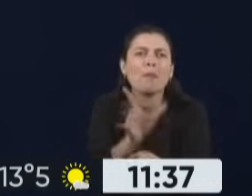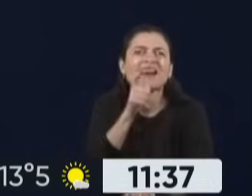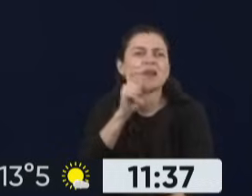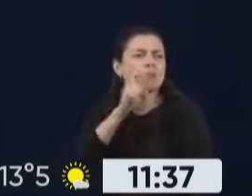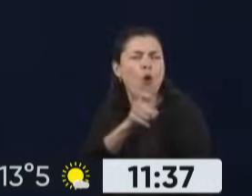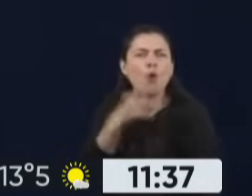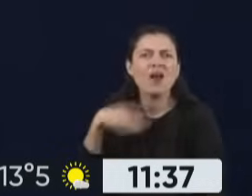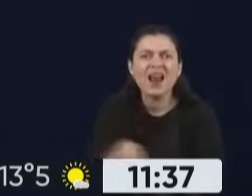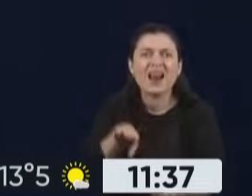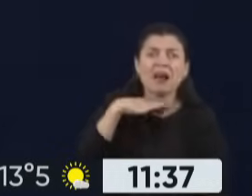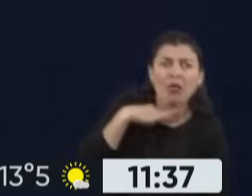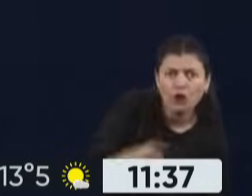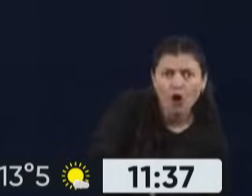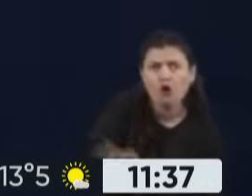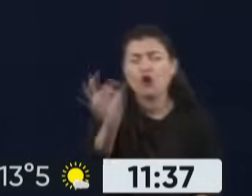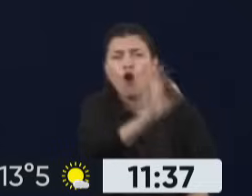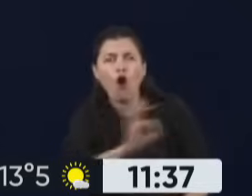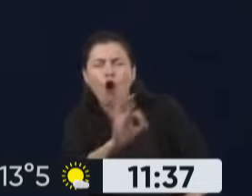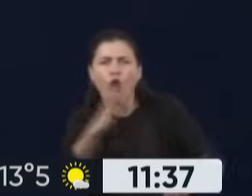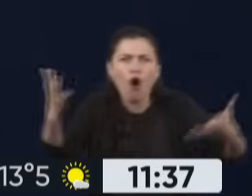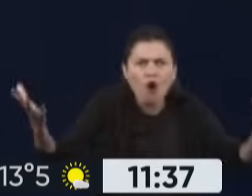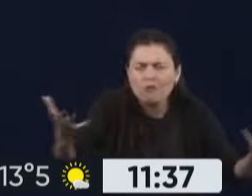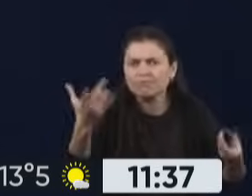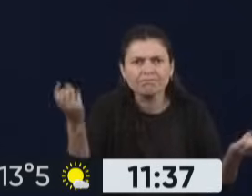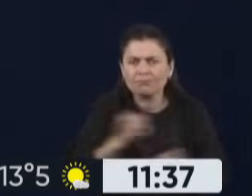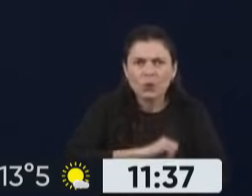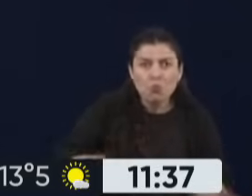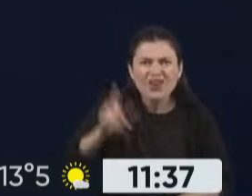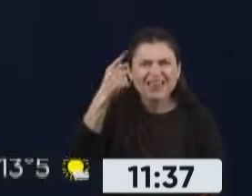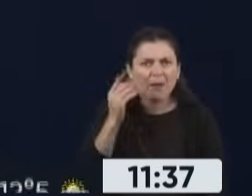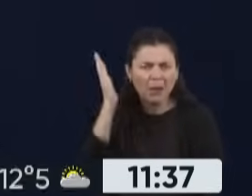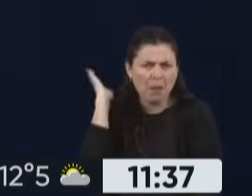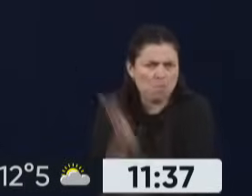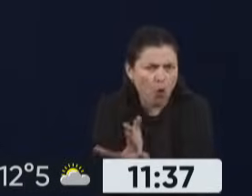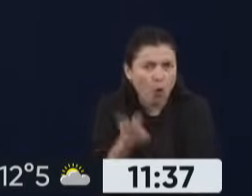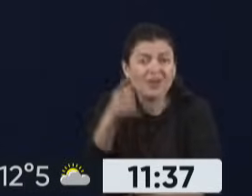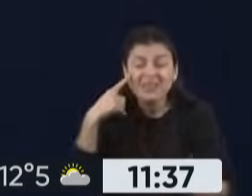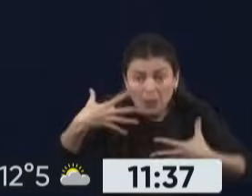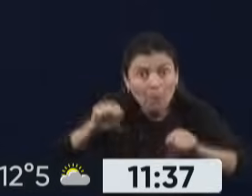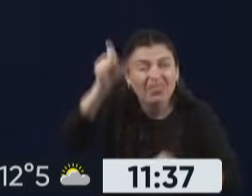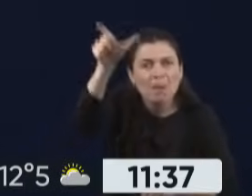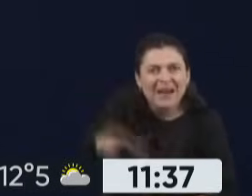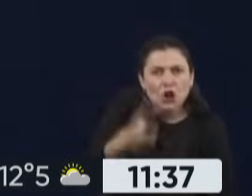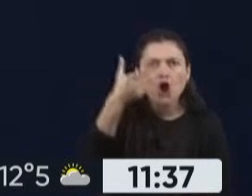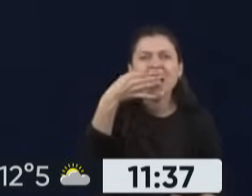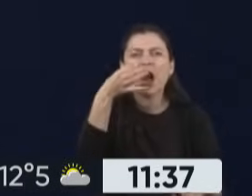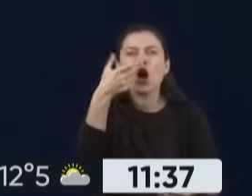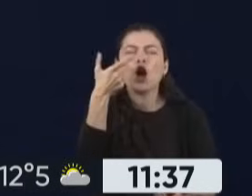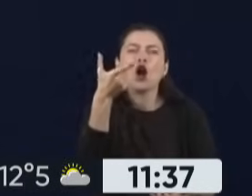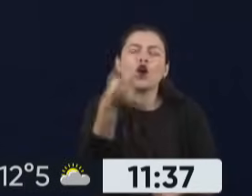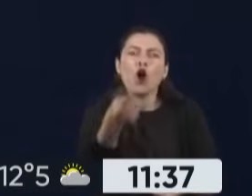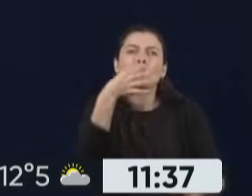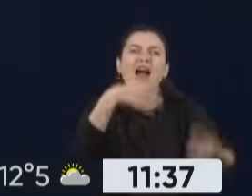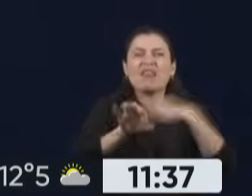de la misma manera, con perros entrenados y todo el peso de las fuerzas de seguridad. Todos recordamos la imagen de